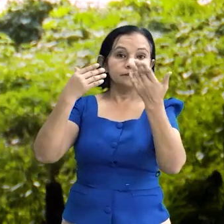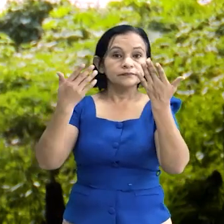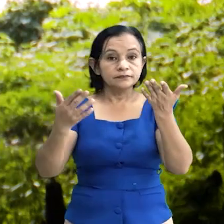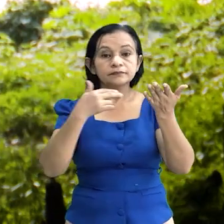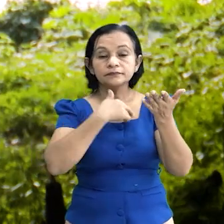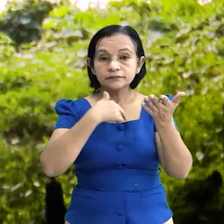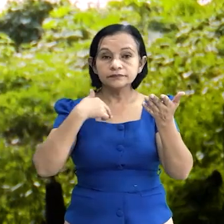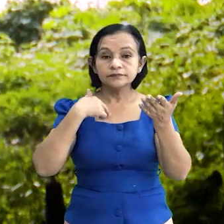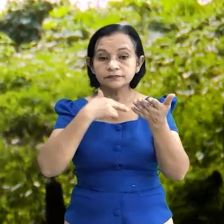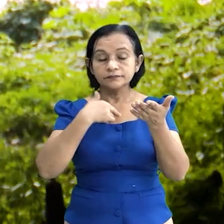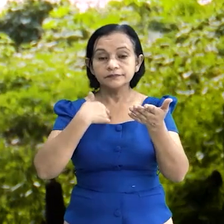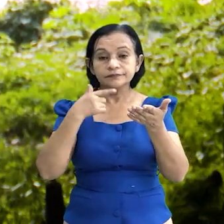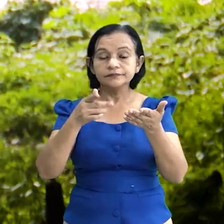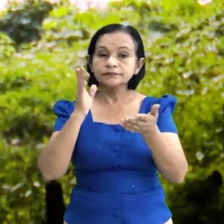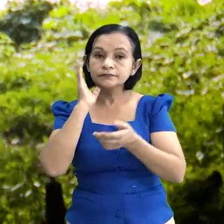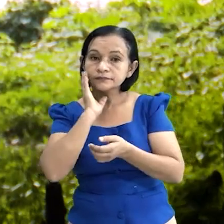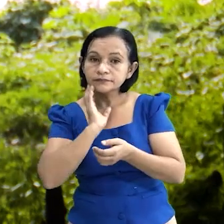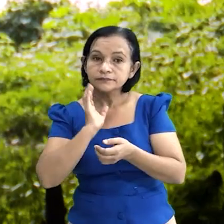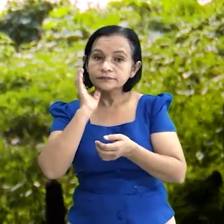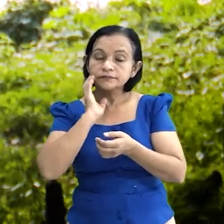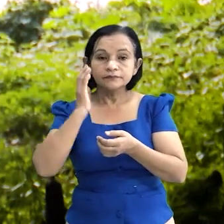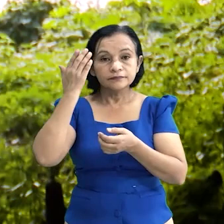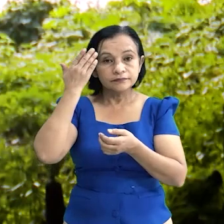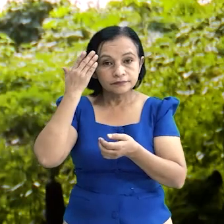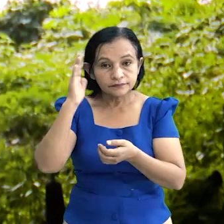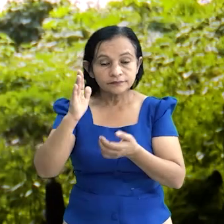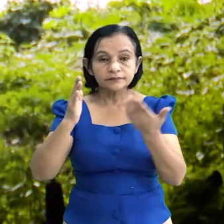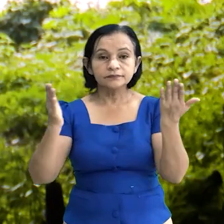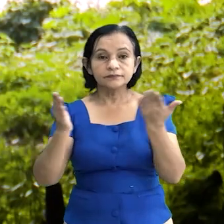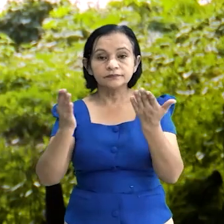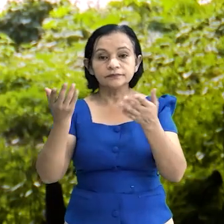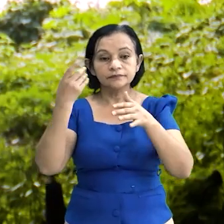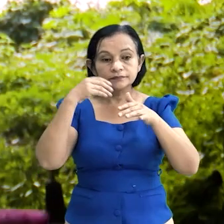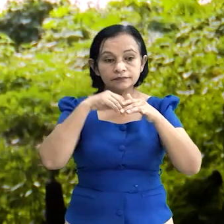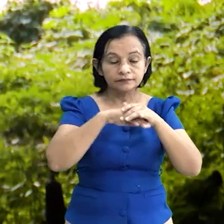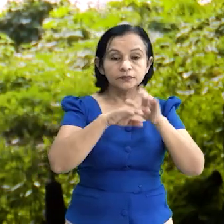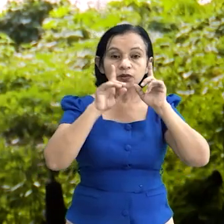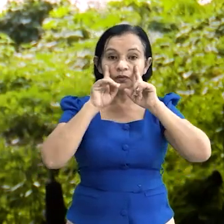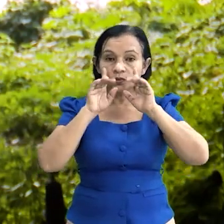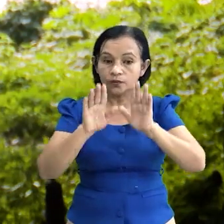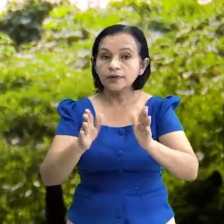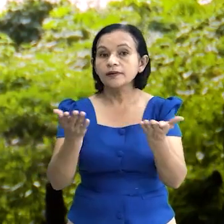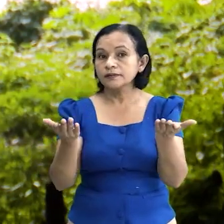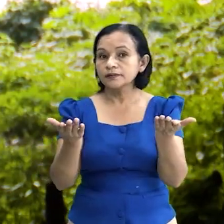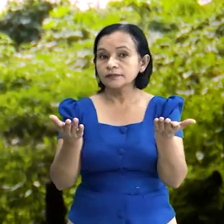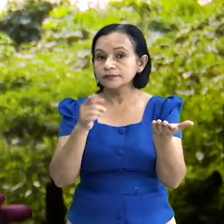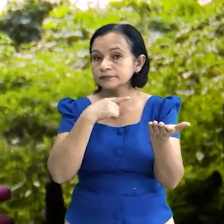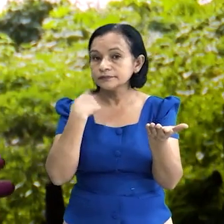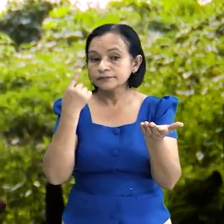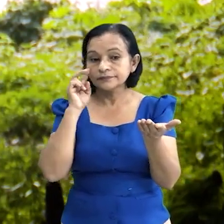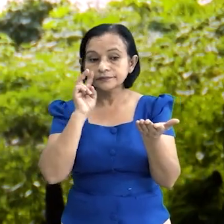así tengamos esa experiencia para saberlo, que lo guardemos pues y los cuiden. Porque ahí mirando